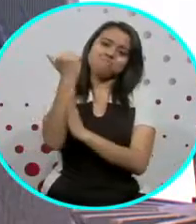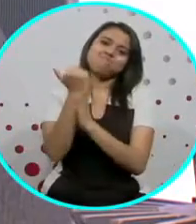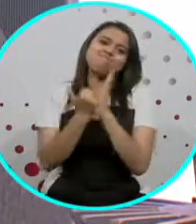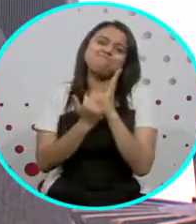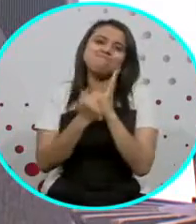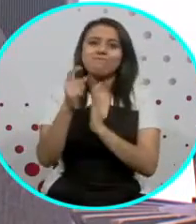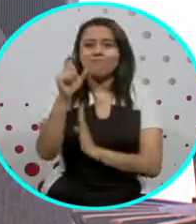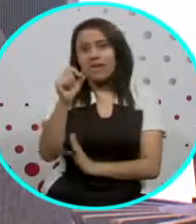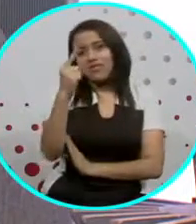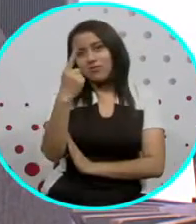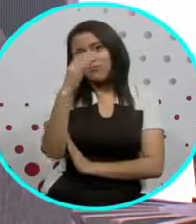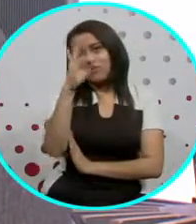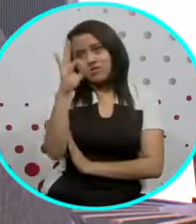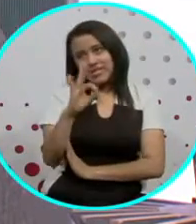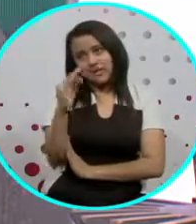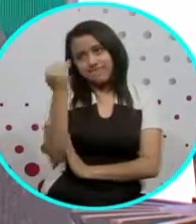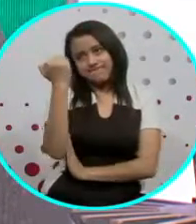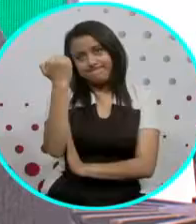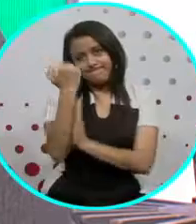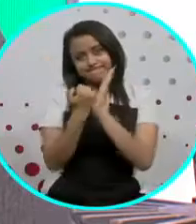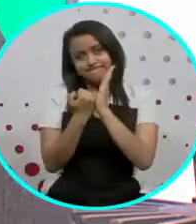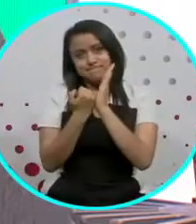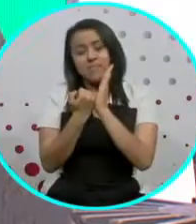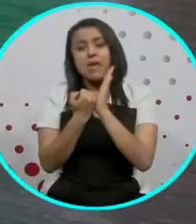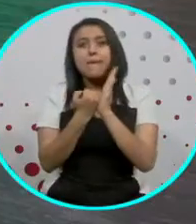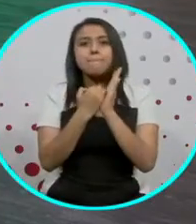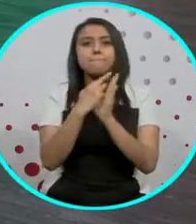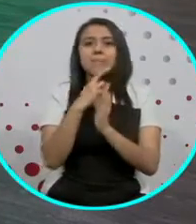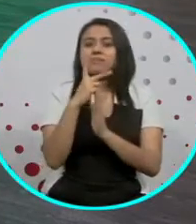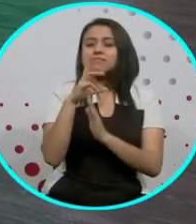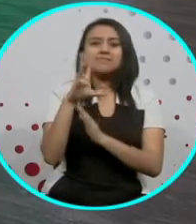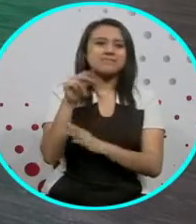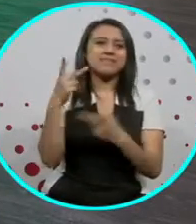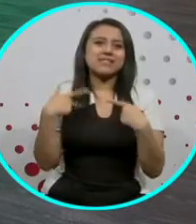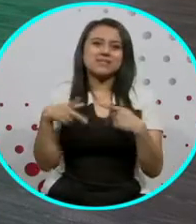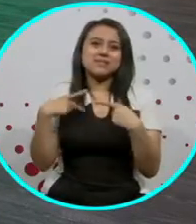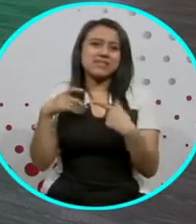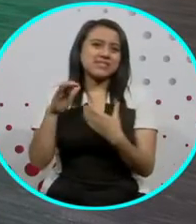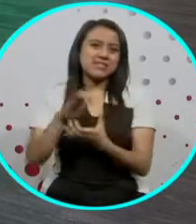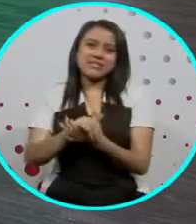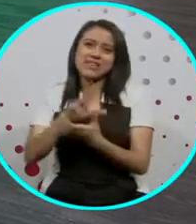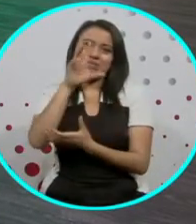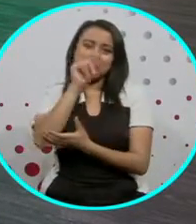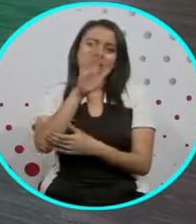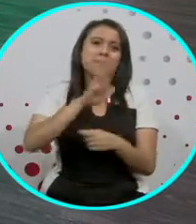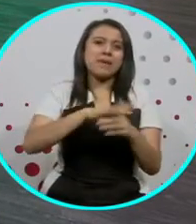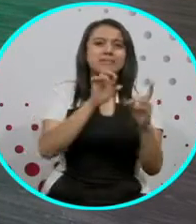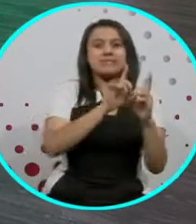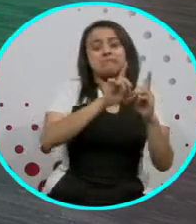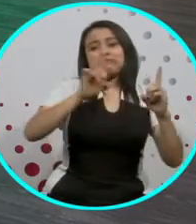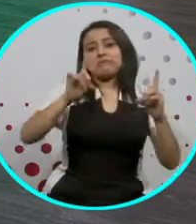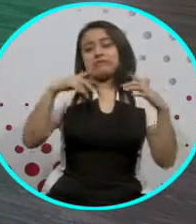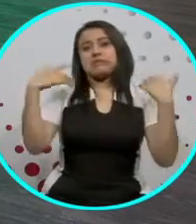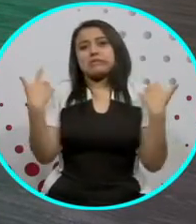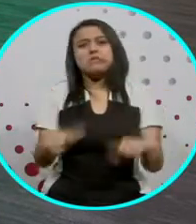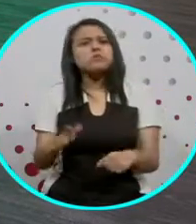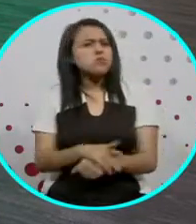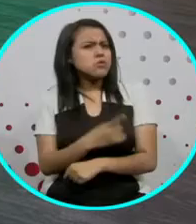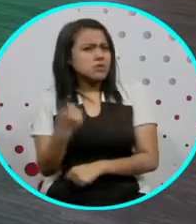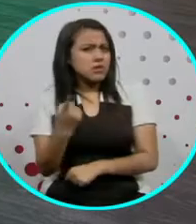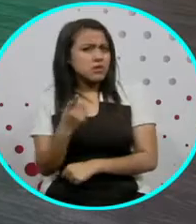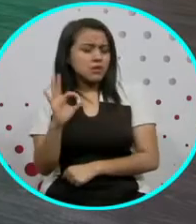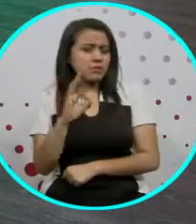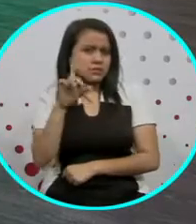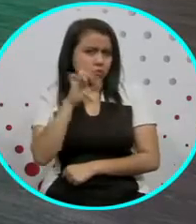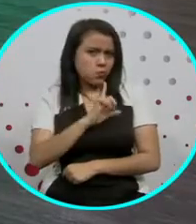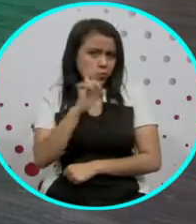un 21%. O sea que la gente se casa menos y se está divorciando más. Exactamente. ¿Y a qué se deberá? A las mujeres.